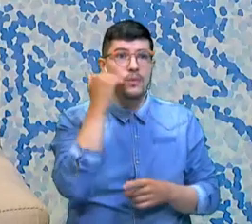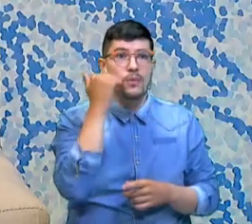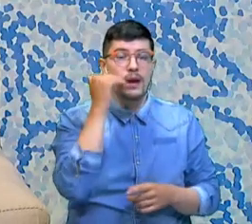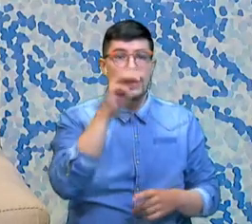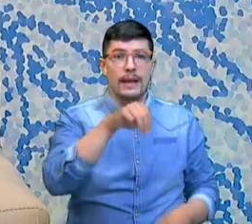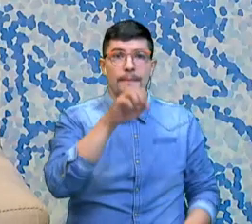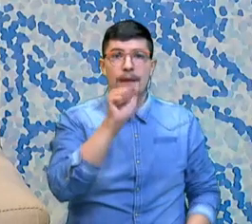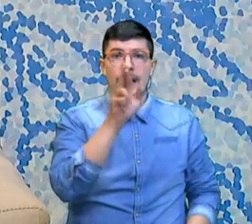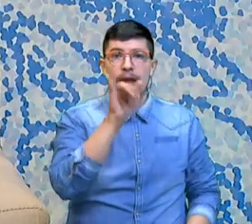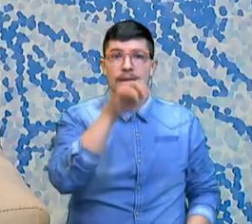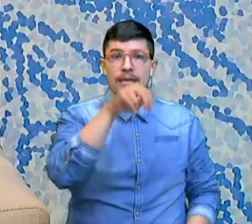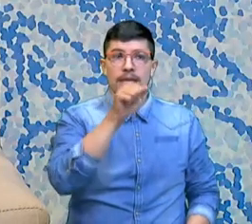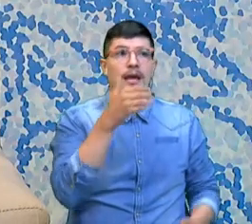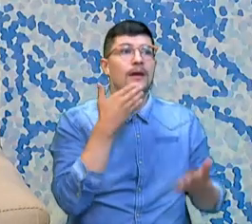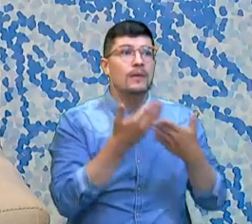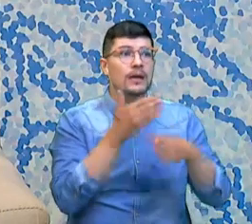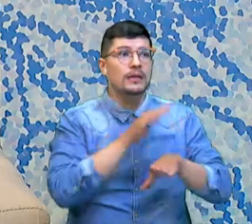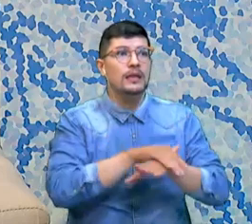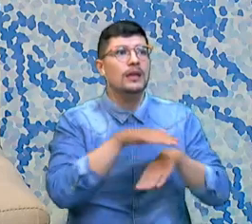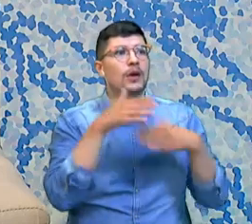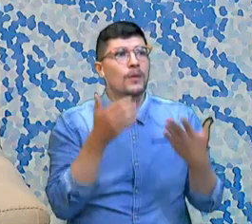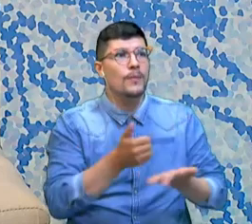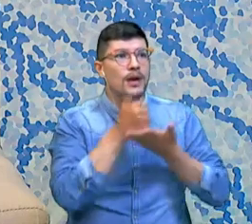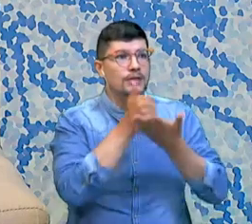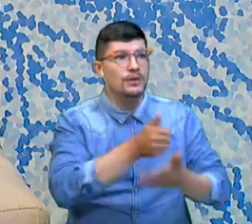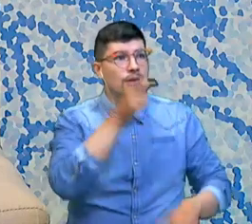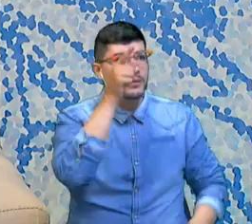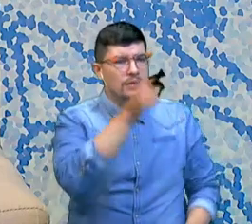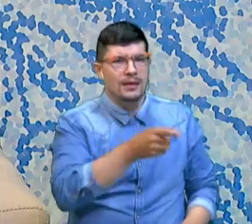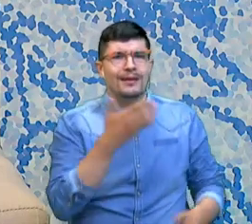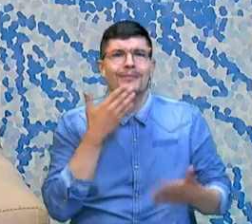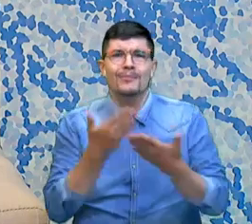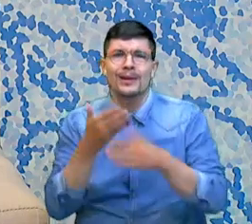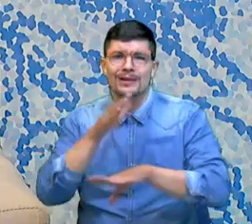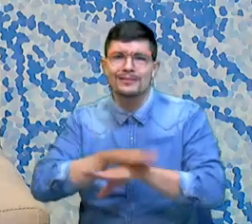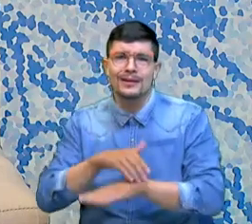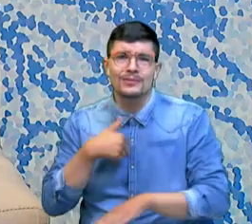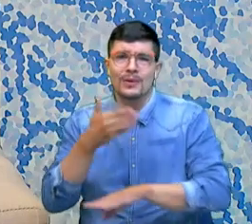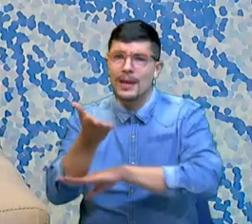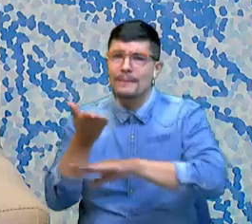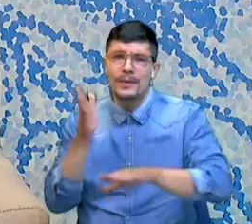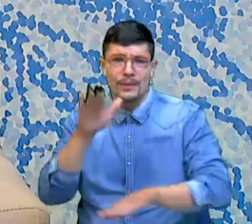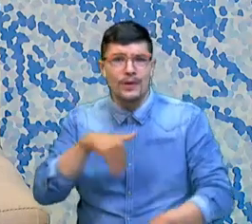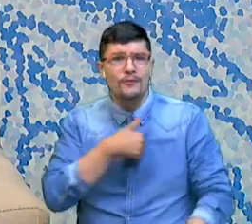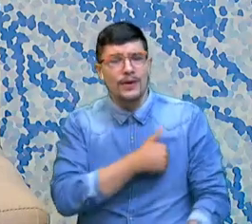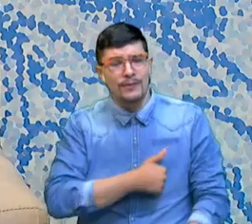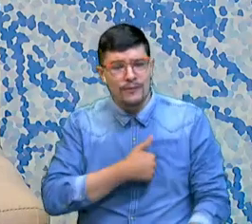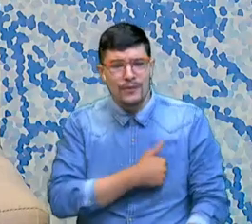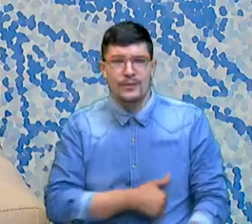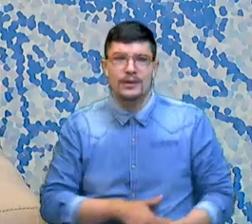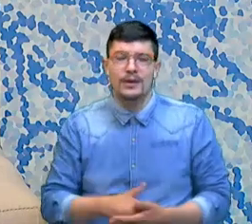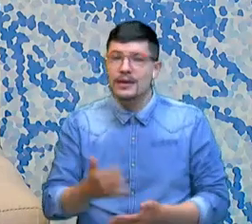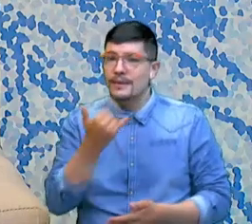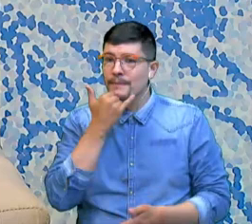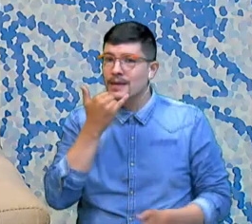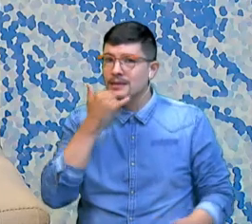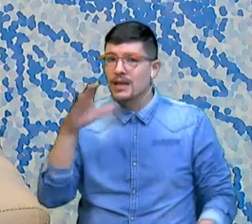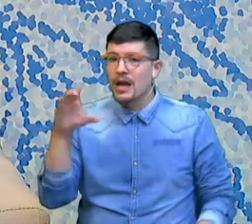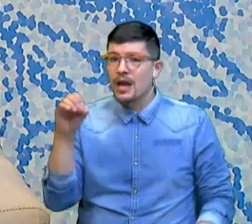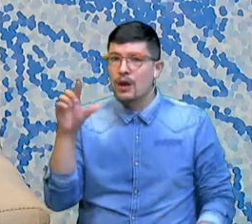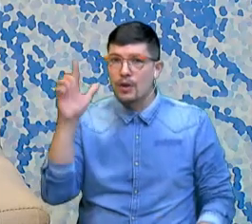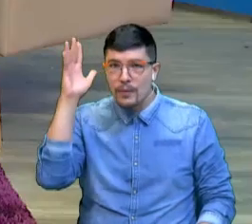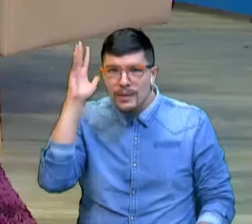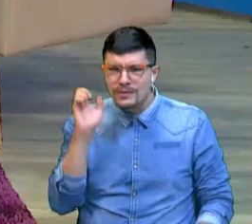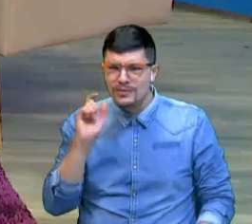doña Marina, ¿en qué le podemos ayudar? Buenas tardes, es para pedirle un favor. Lo que pasa es que Colpensiones falla